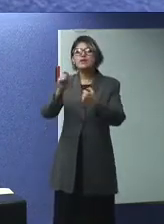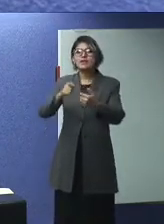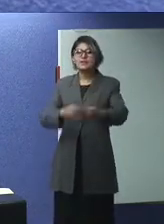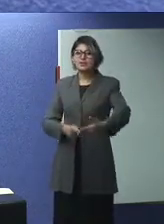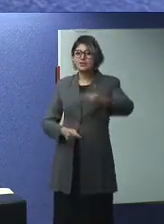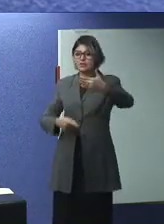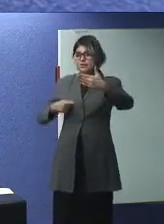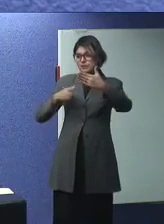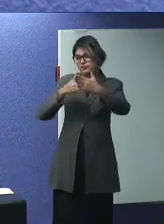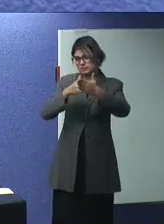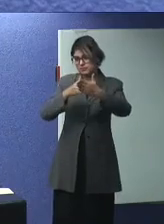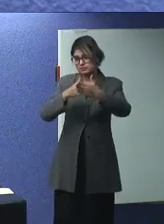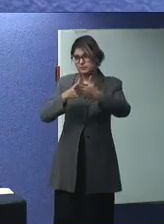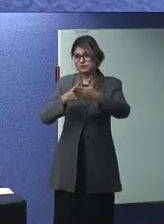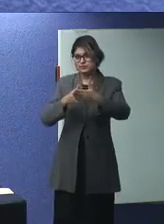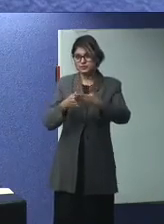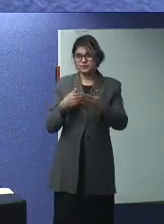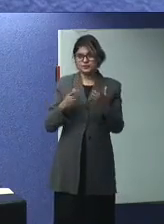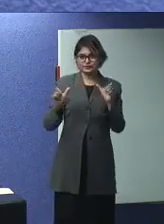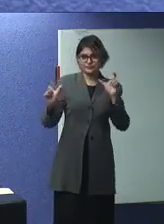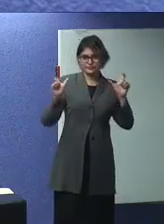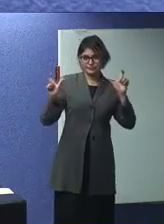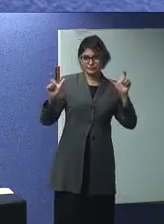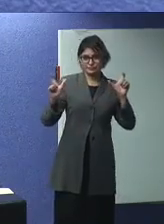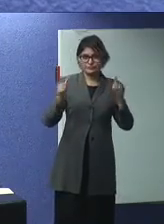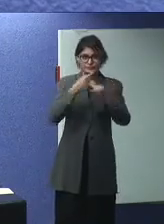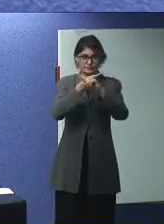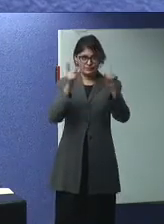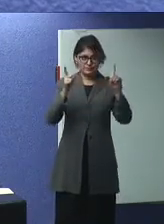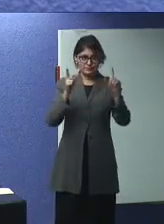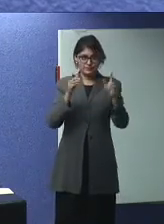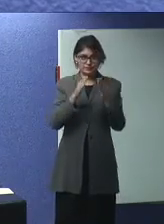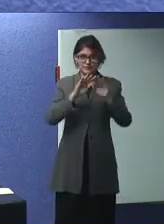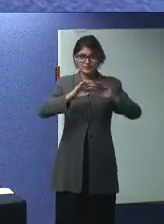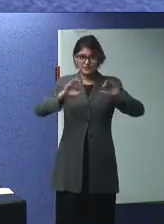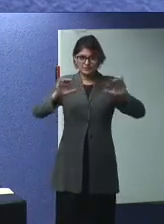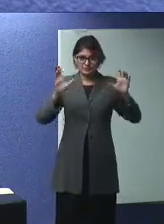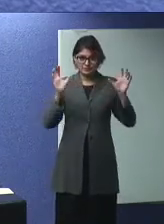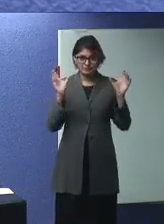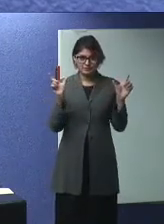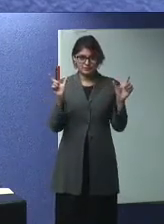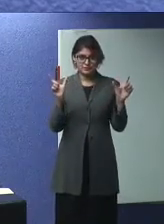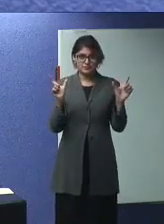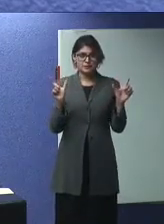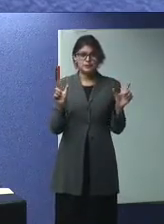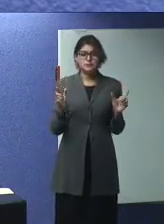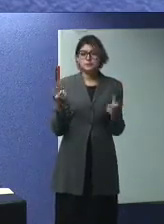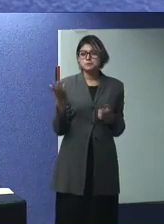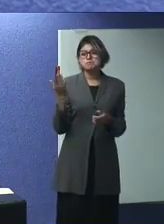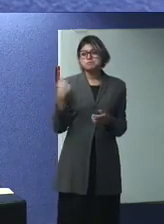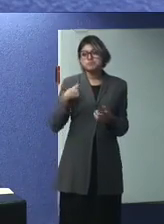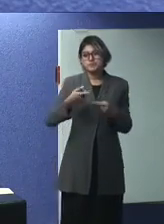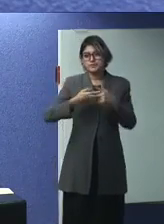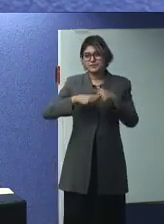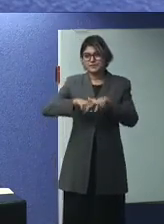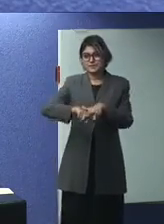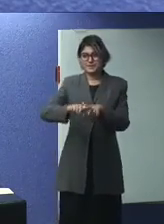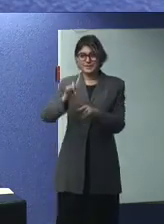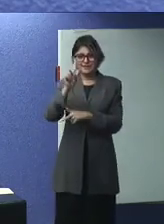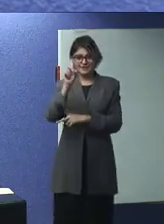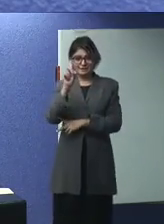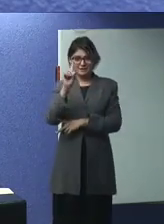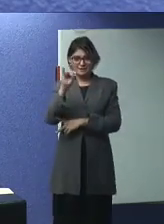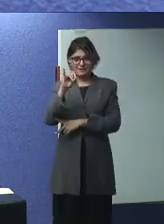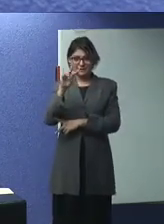o esta separación entre ambos conceptos. A su vez, al momento de partir del concepto de